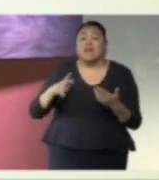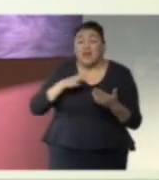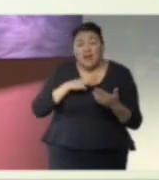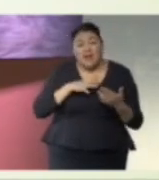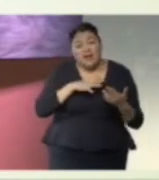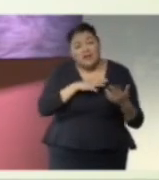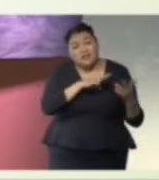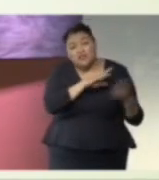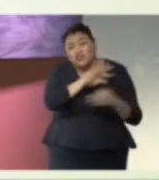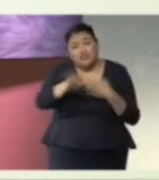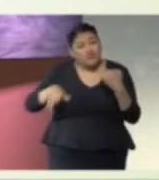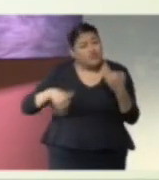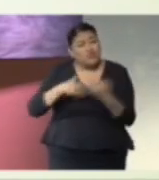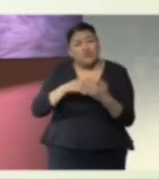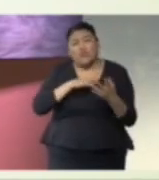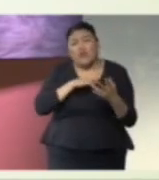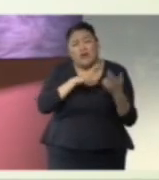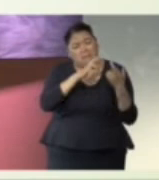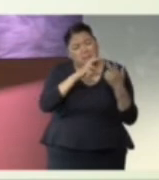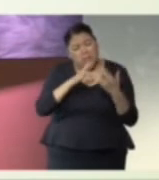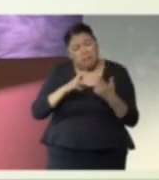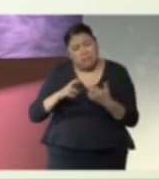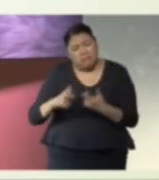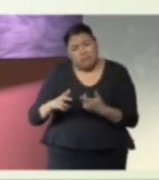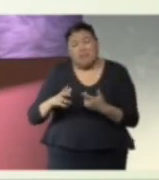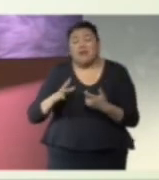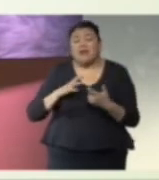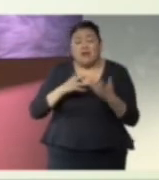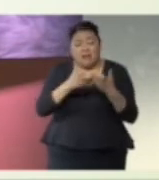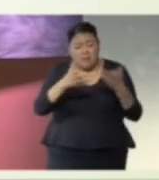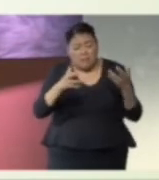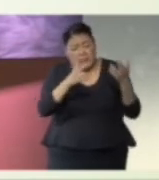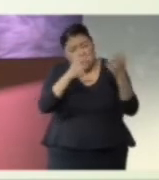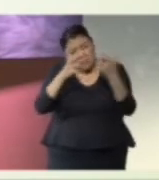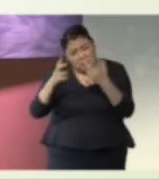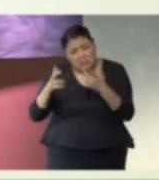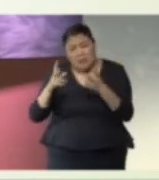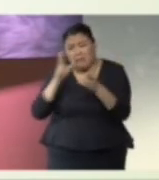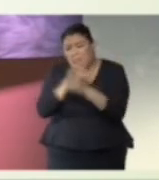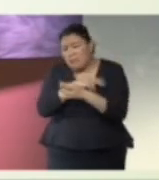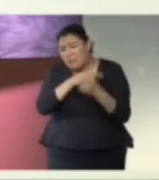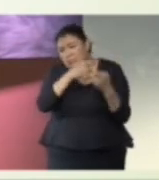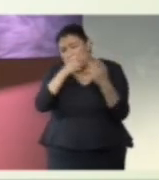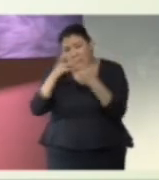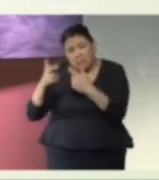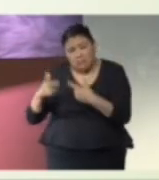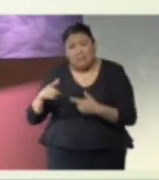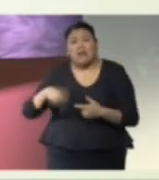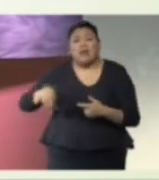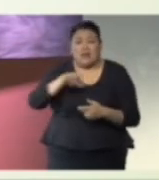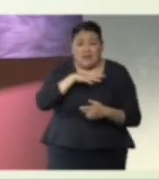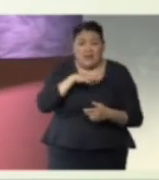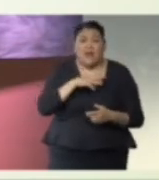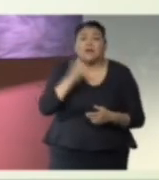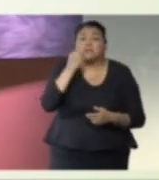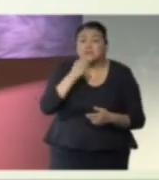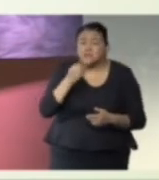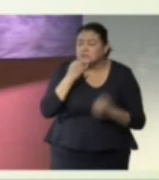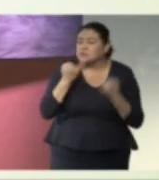deterioro del ambiente, en deterioro de afectación de lo que respiramos, de lo que comemos,